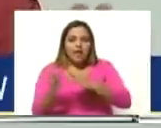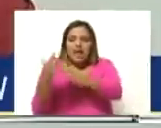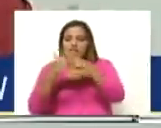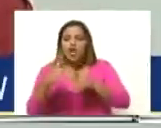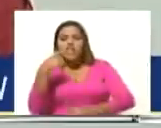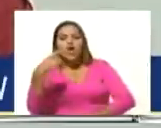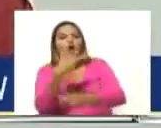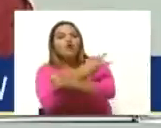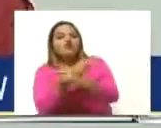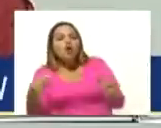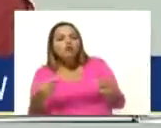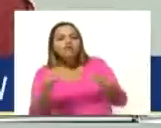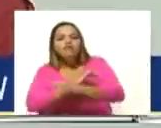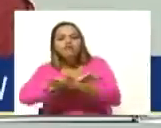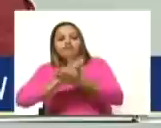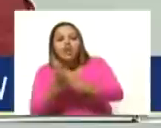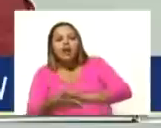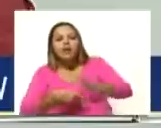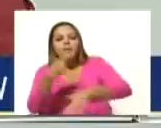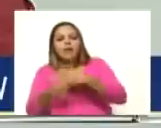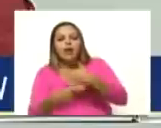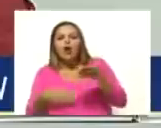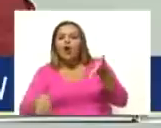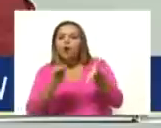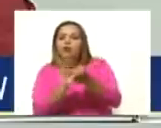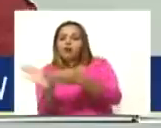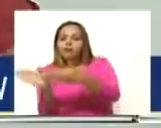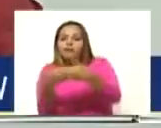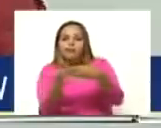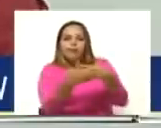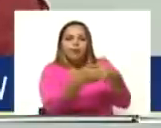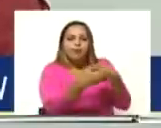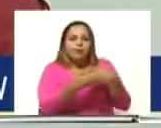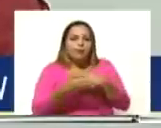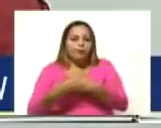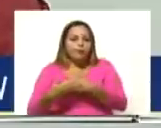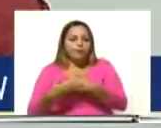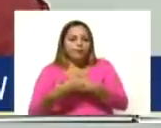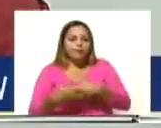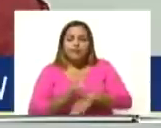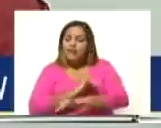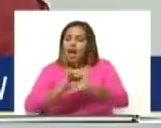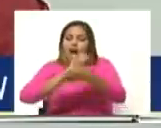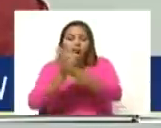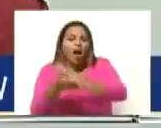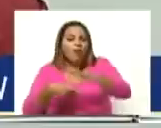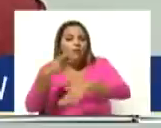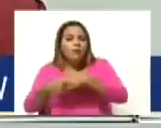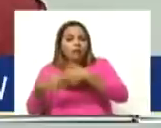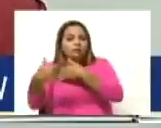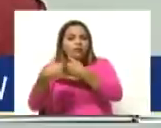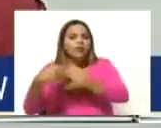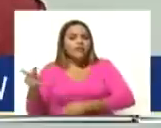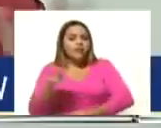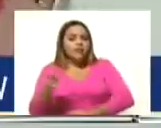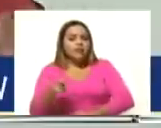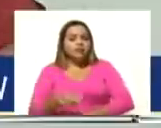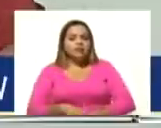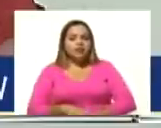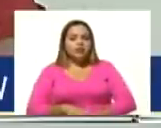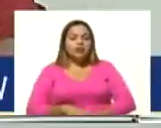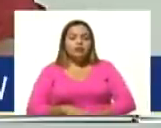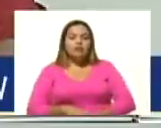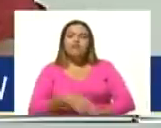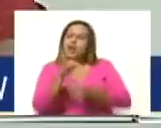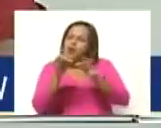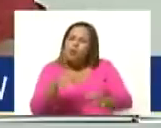o sea, se acabó el plan, pues. Se acabó el plan contra Venezuela. ¿Vendrán con algo peor? Casi